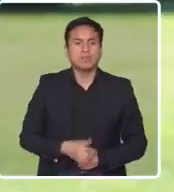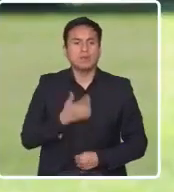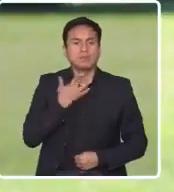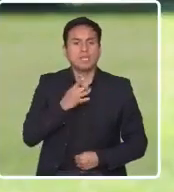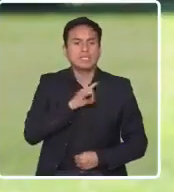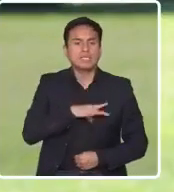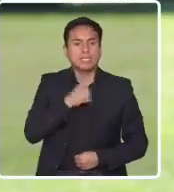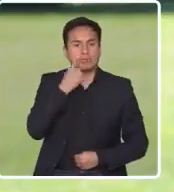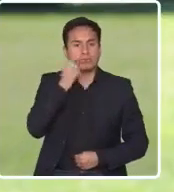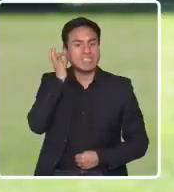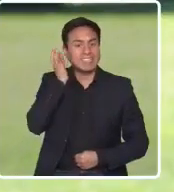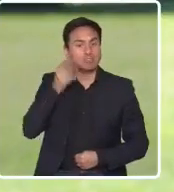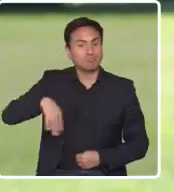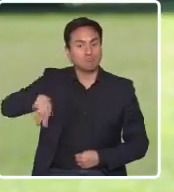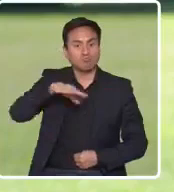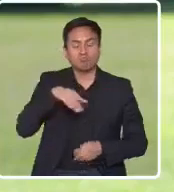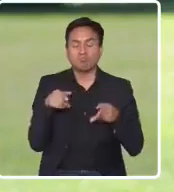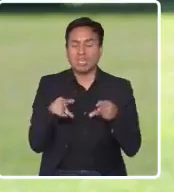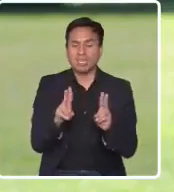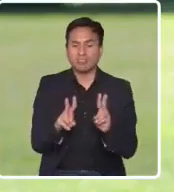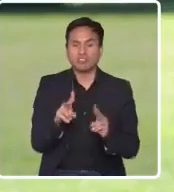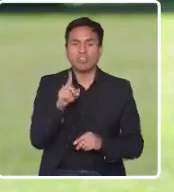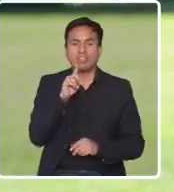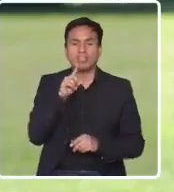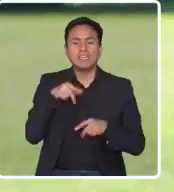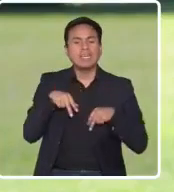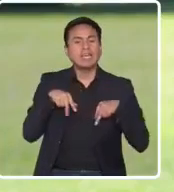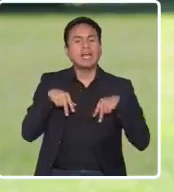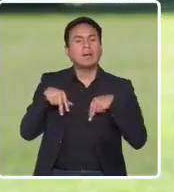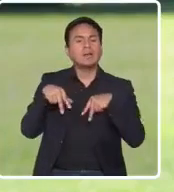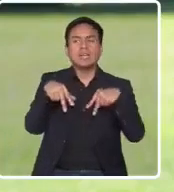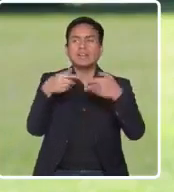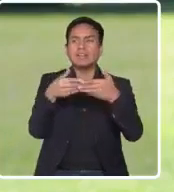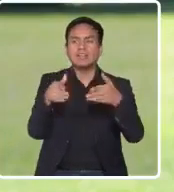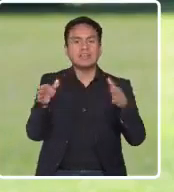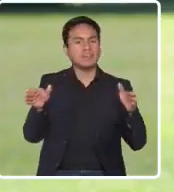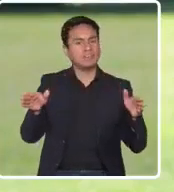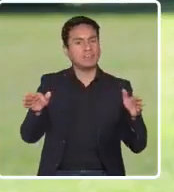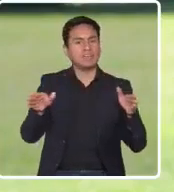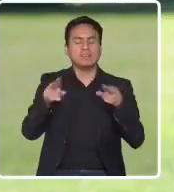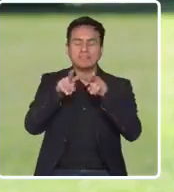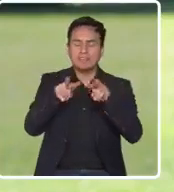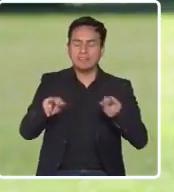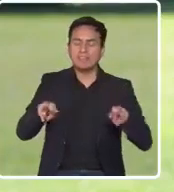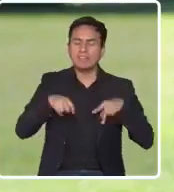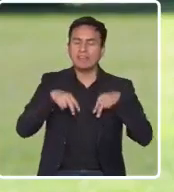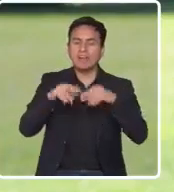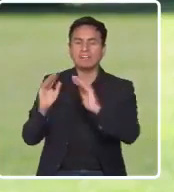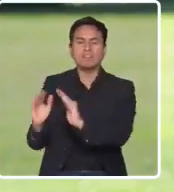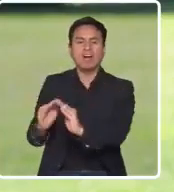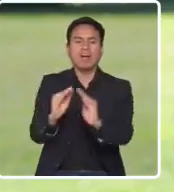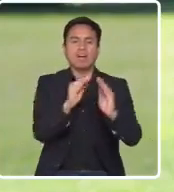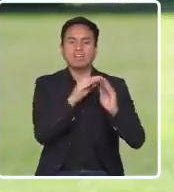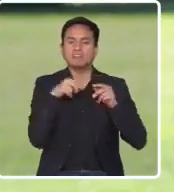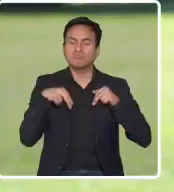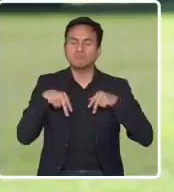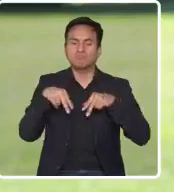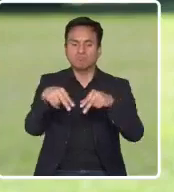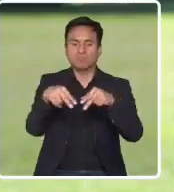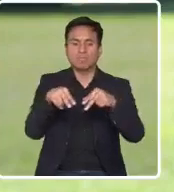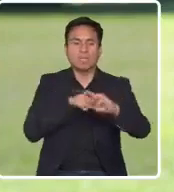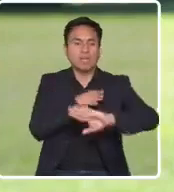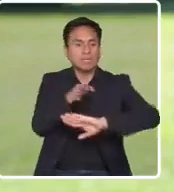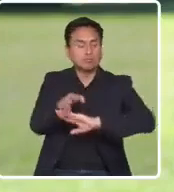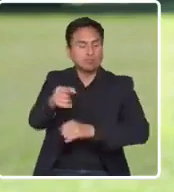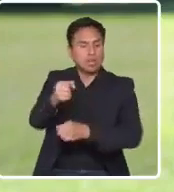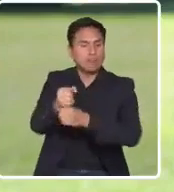Porque los chilenos y chilenas tienen derecho a caminar libremente y con tranquilidad por sus barrios, a ir a